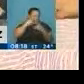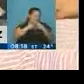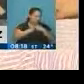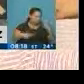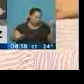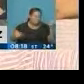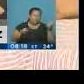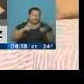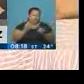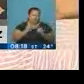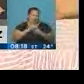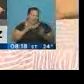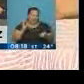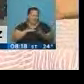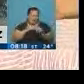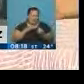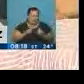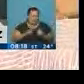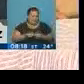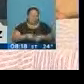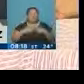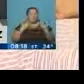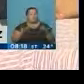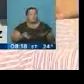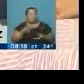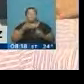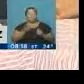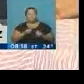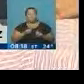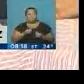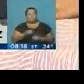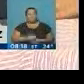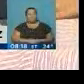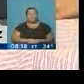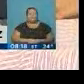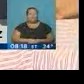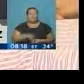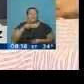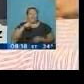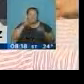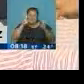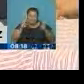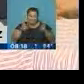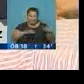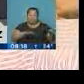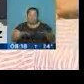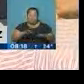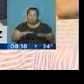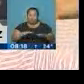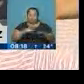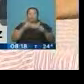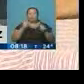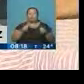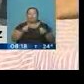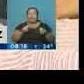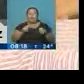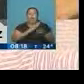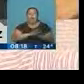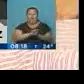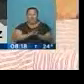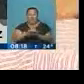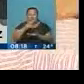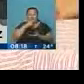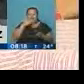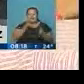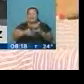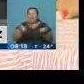montón de cosas que es innecesario que eso suceda. Entonces lo que se ha hecho es poner ese tema en situación de forma tal que en